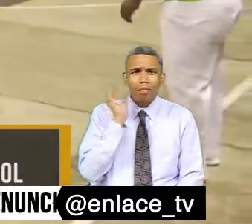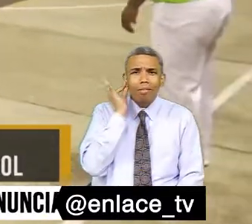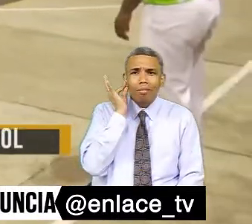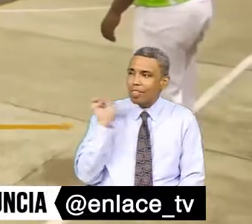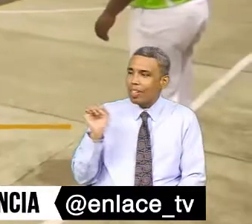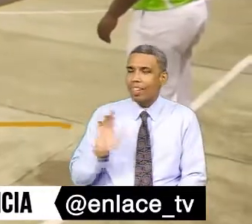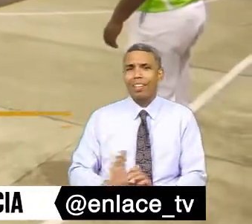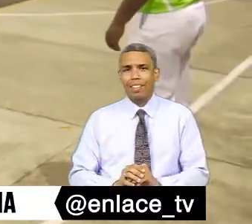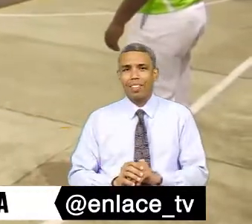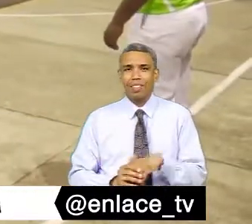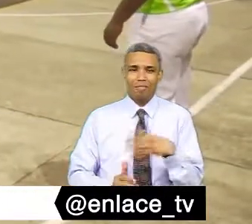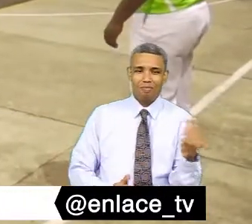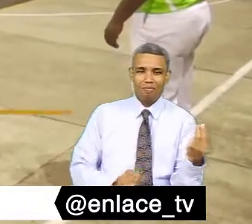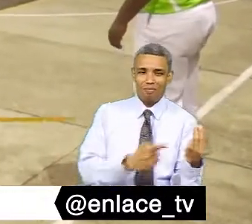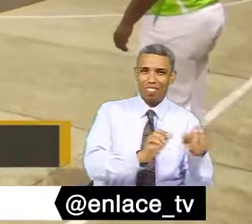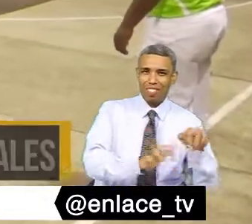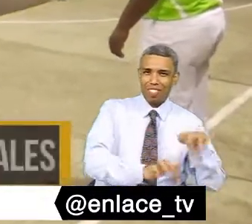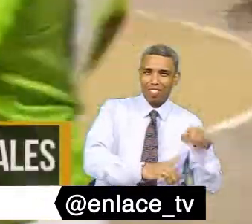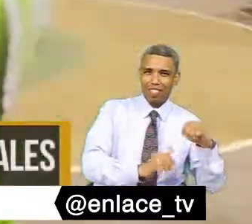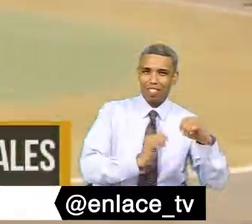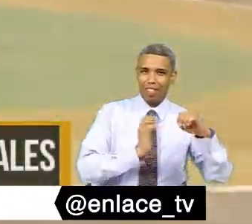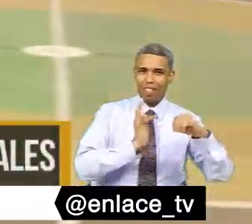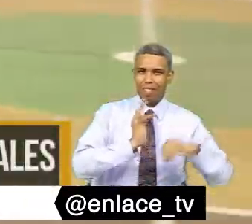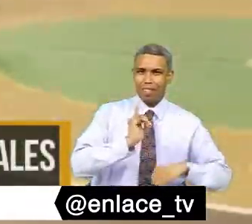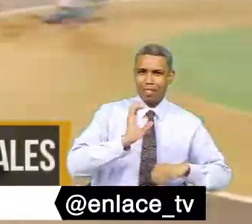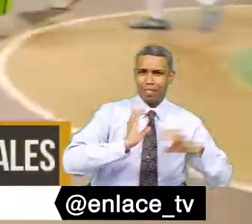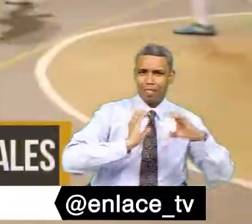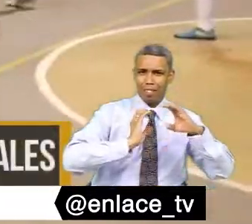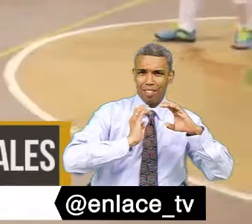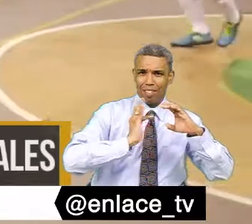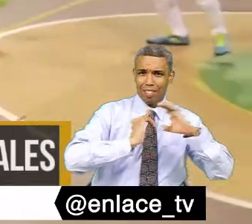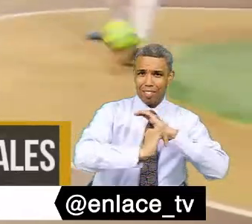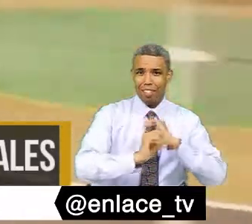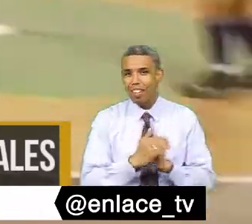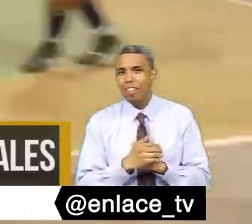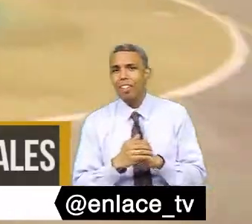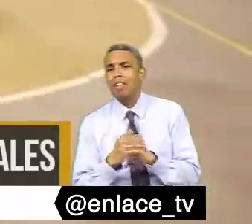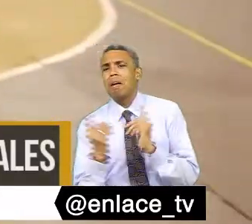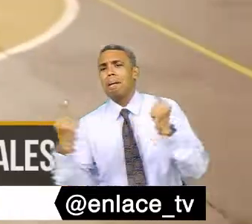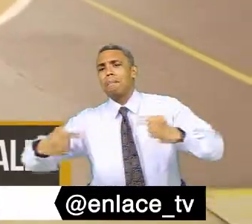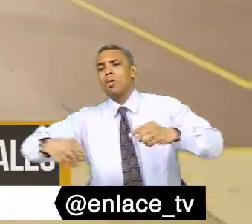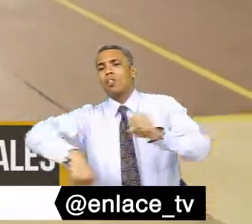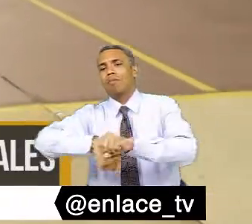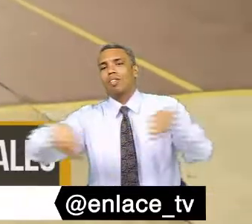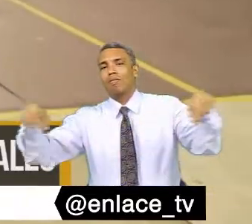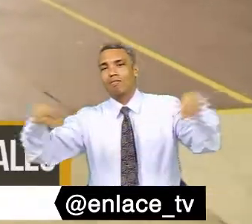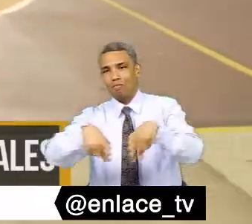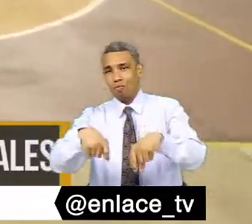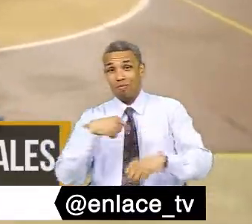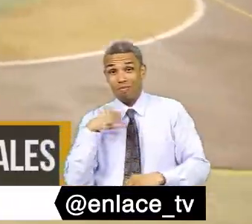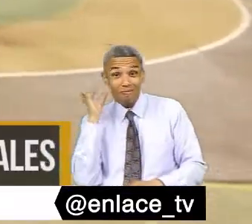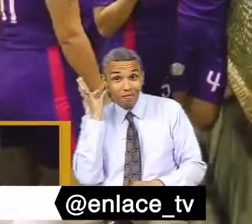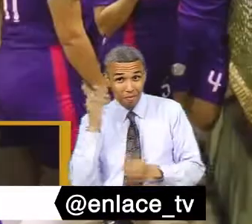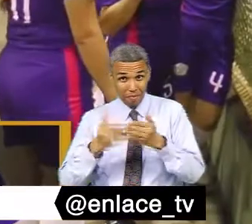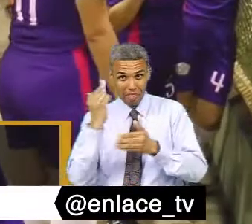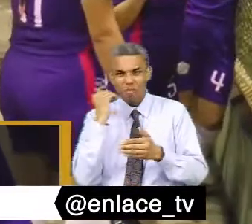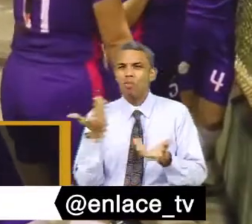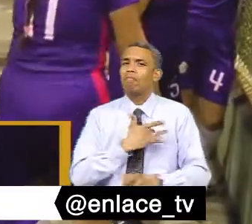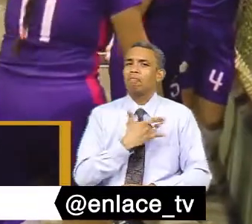y Secretaría de las TIC. Ellas fueron las encargadas de abrir la disciplina de microfútbol en las Olimpiadas Municipales. Espectacular, eso es